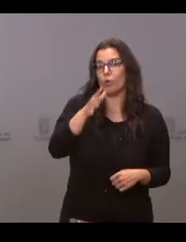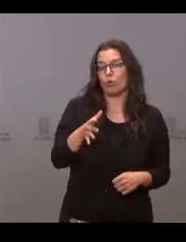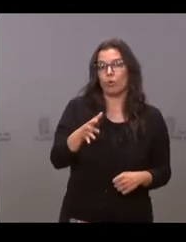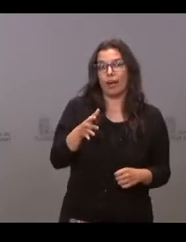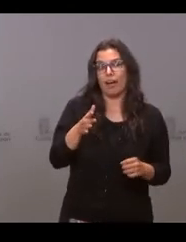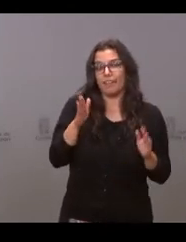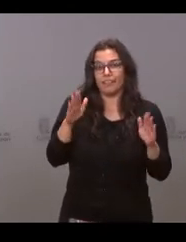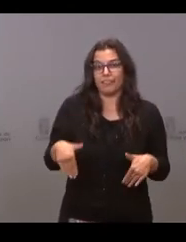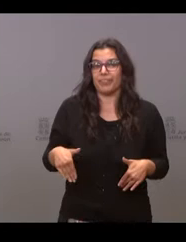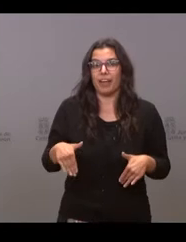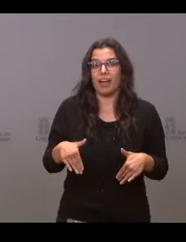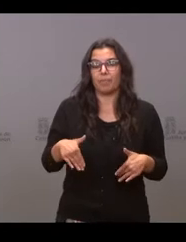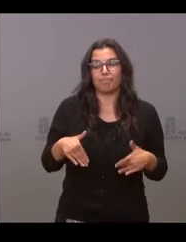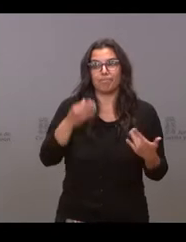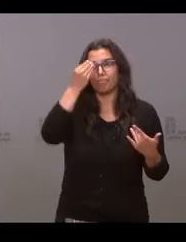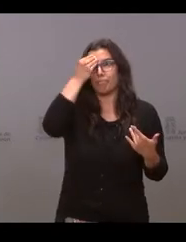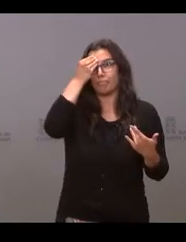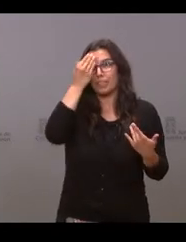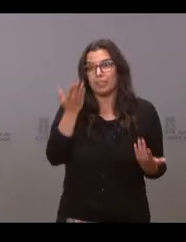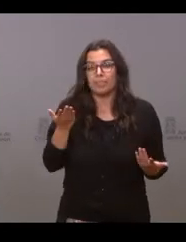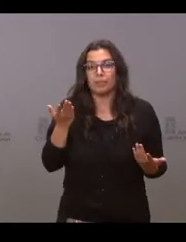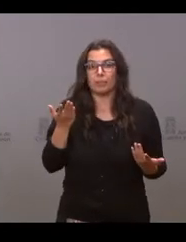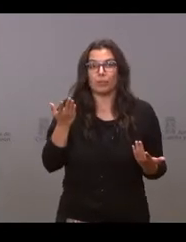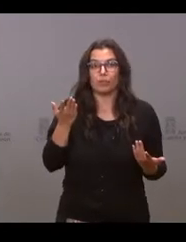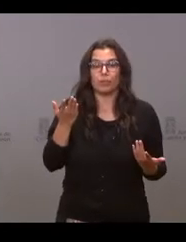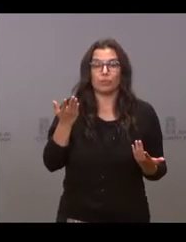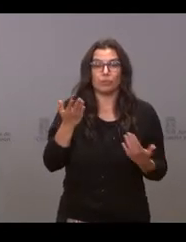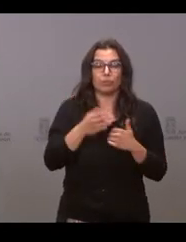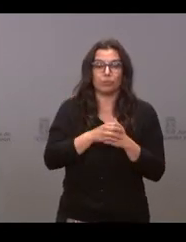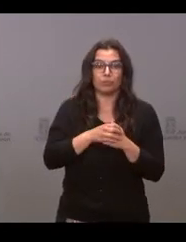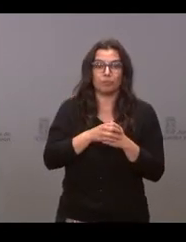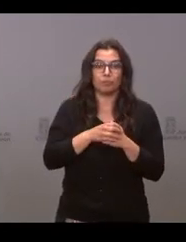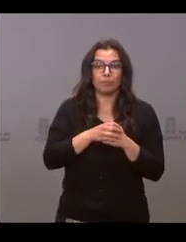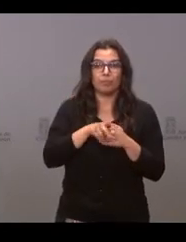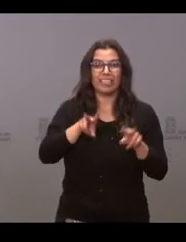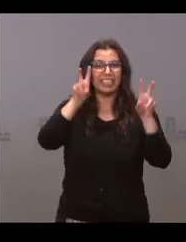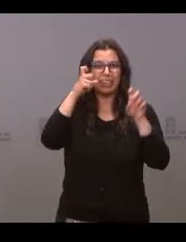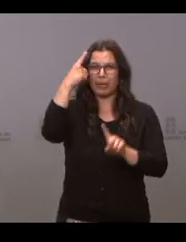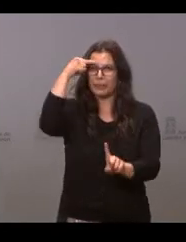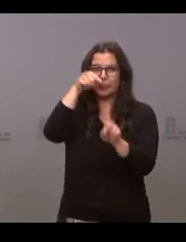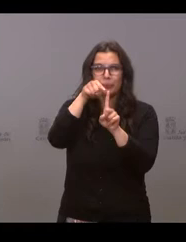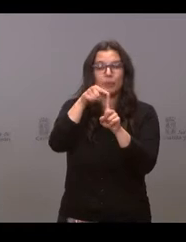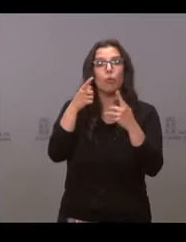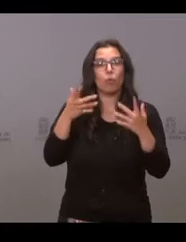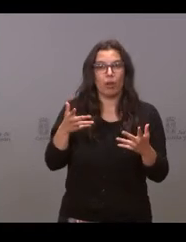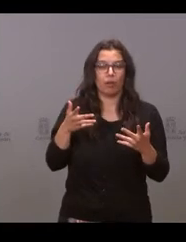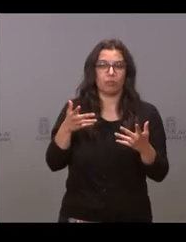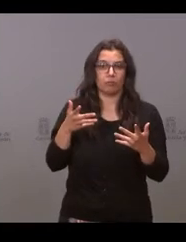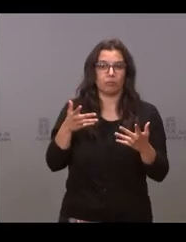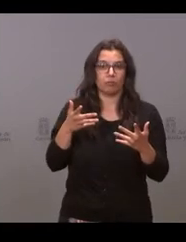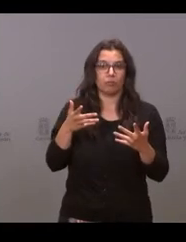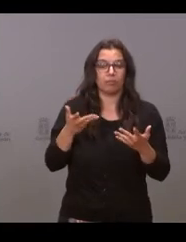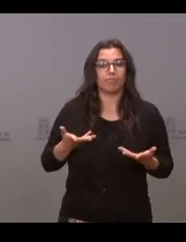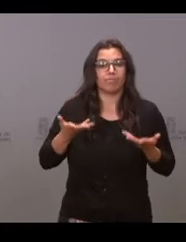final hemos pensado en una única cuestión que es favorecer a las